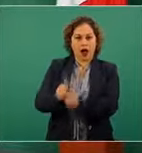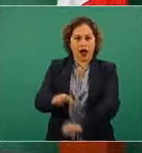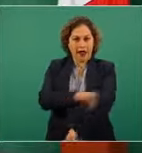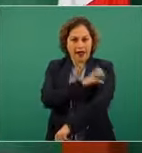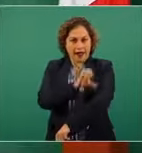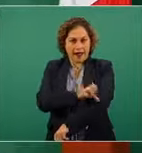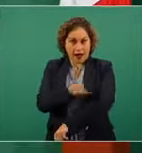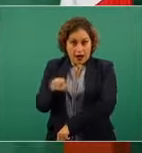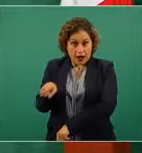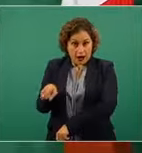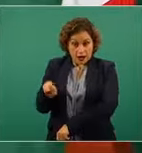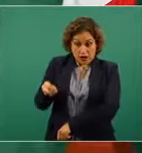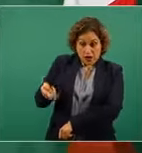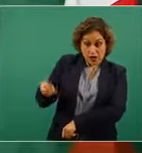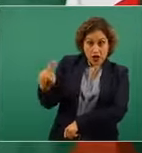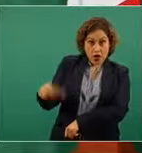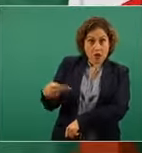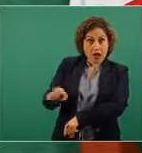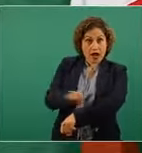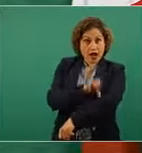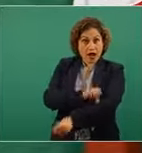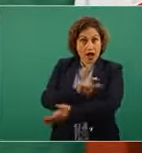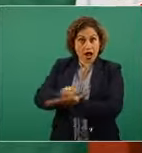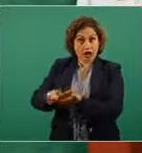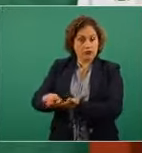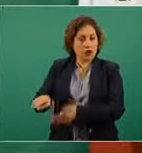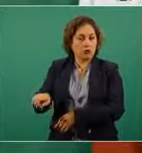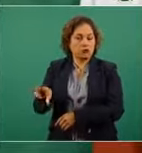No es energía limpia.